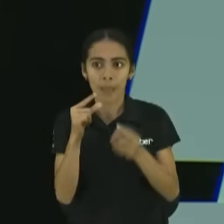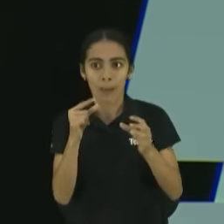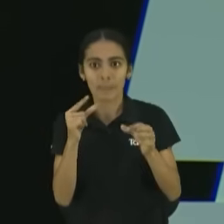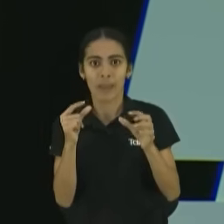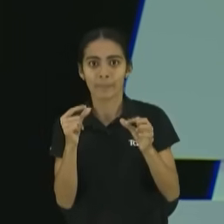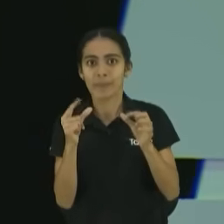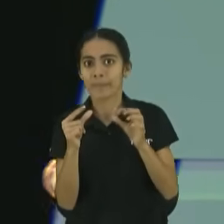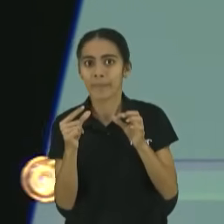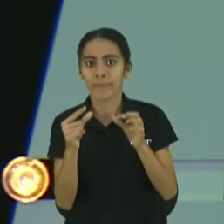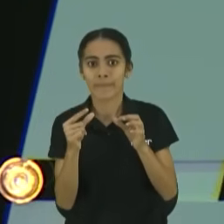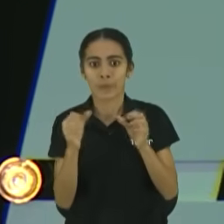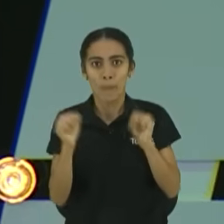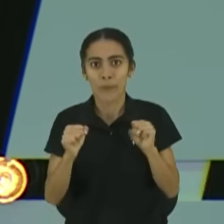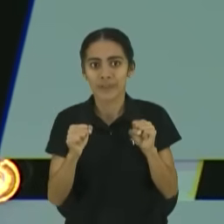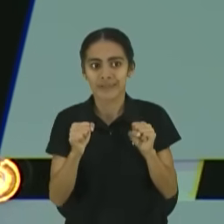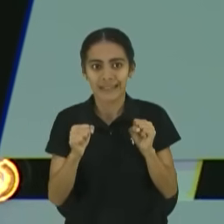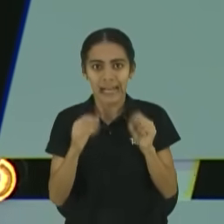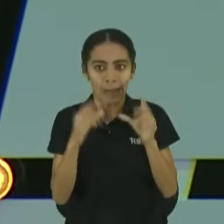No, dice la hermana.